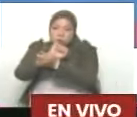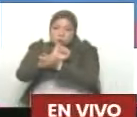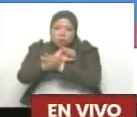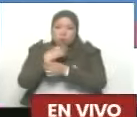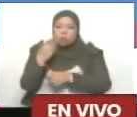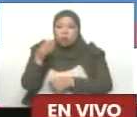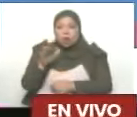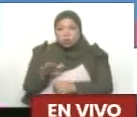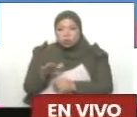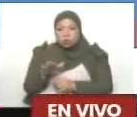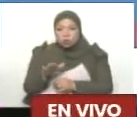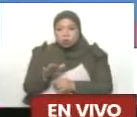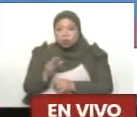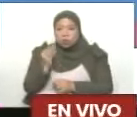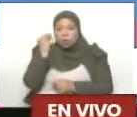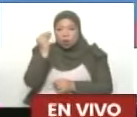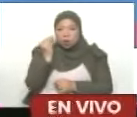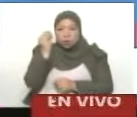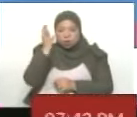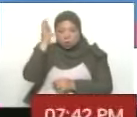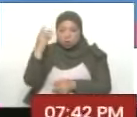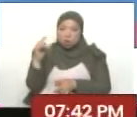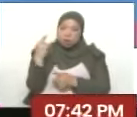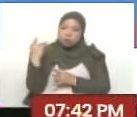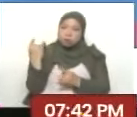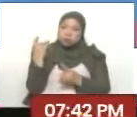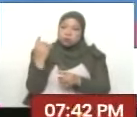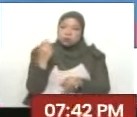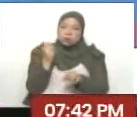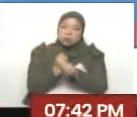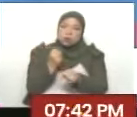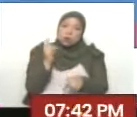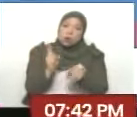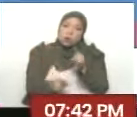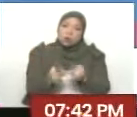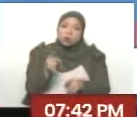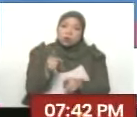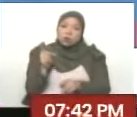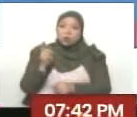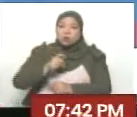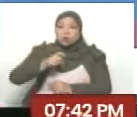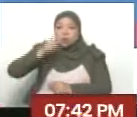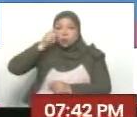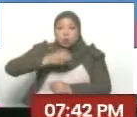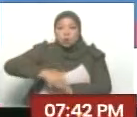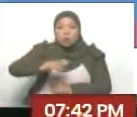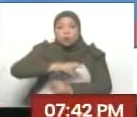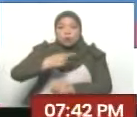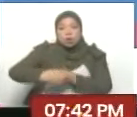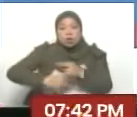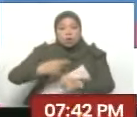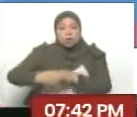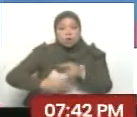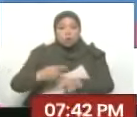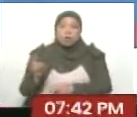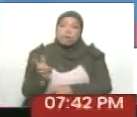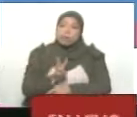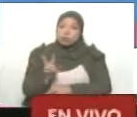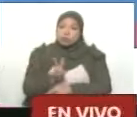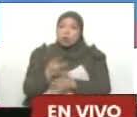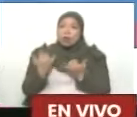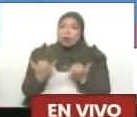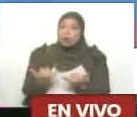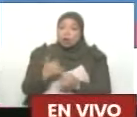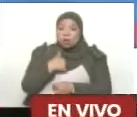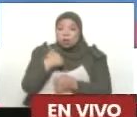eso es una capacidad disuasiva que parece que necesitamos en esta etapa de la República. Esa es mi